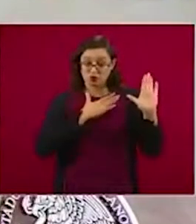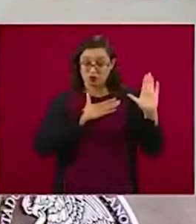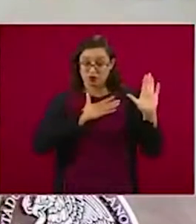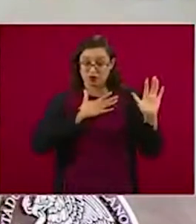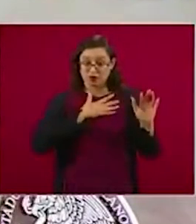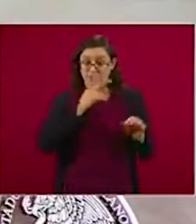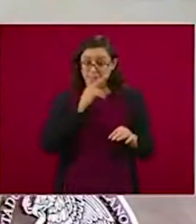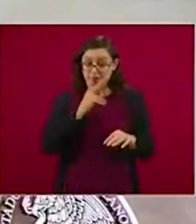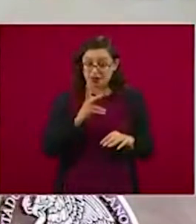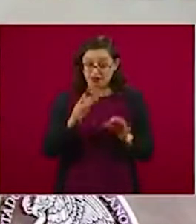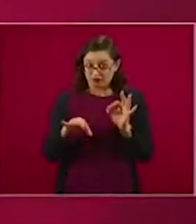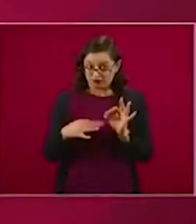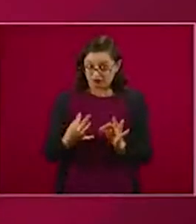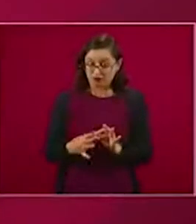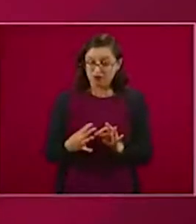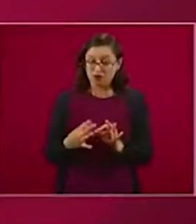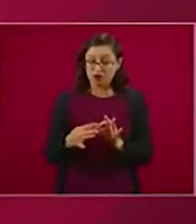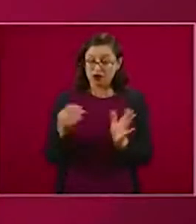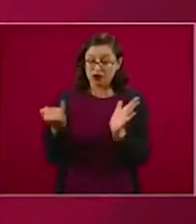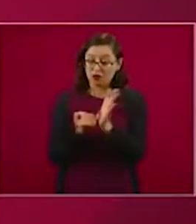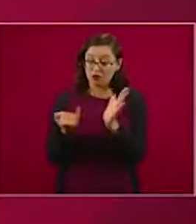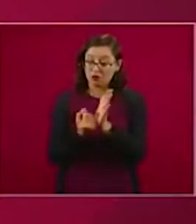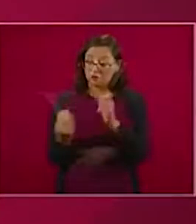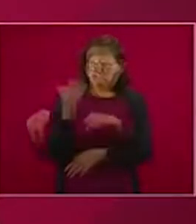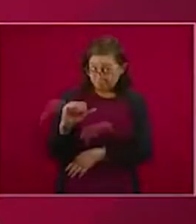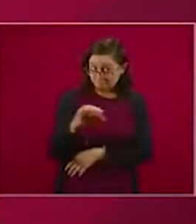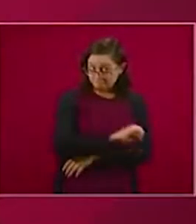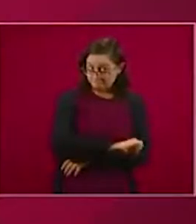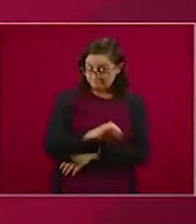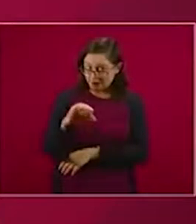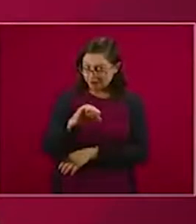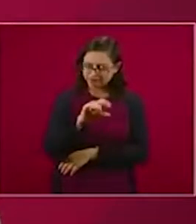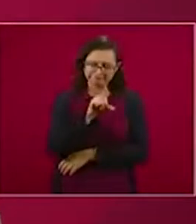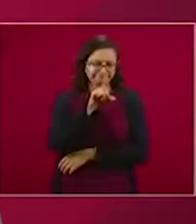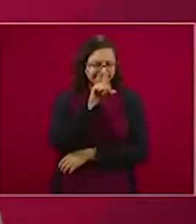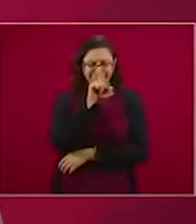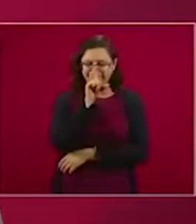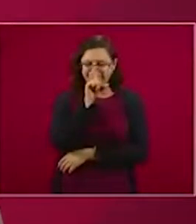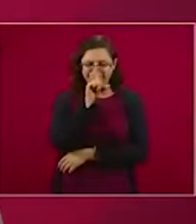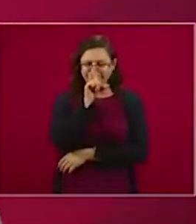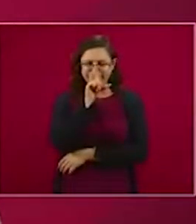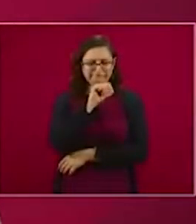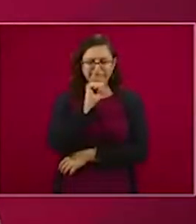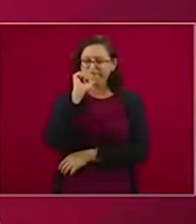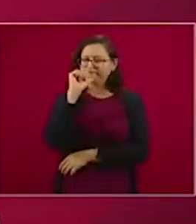entonces no van a aumentar los impuestos en lo que corresponde